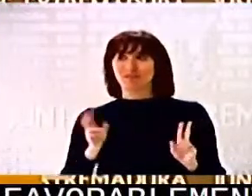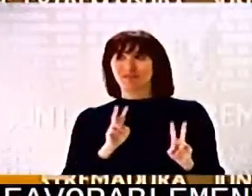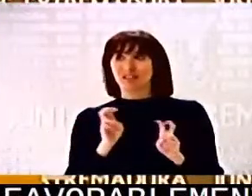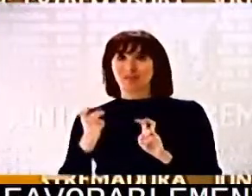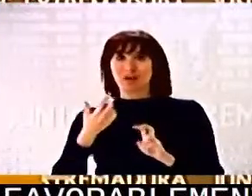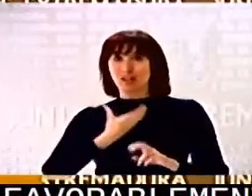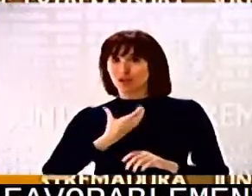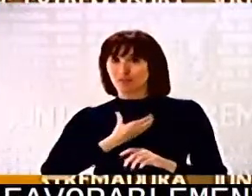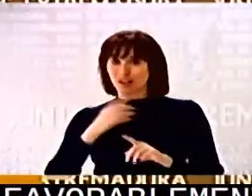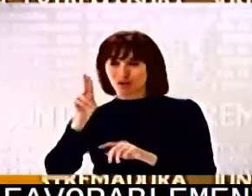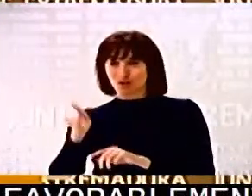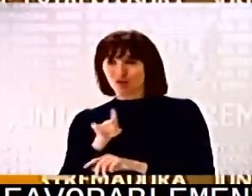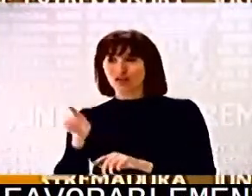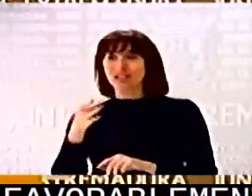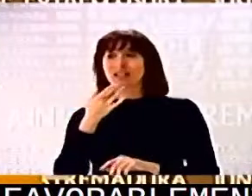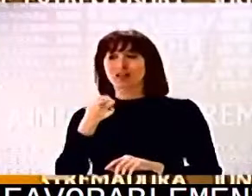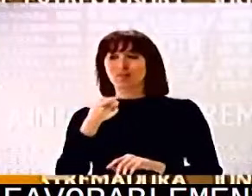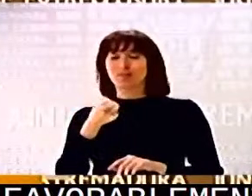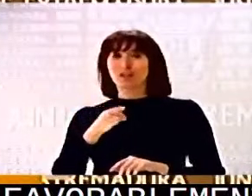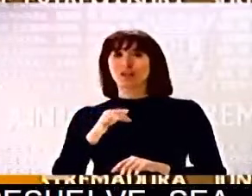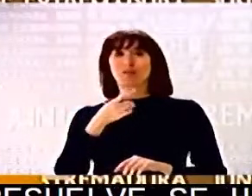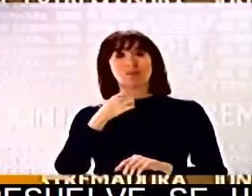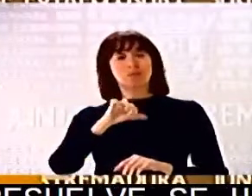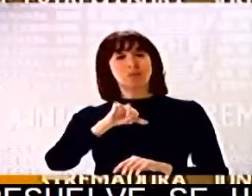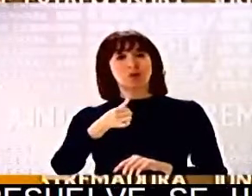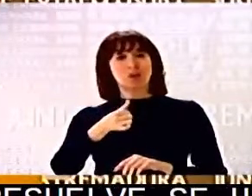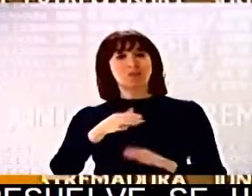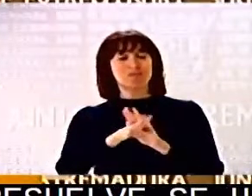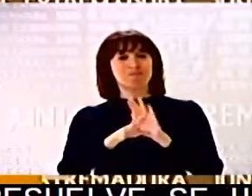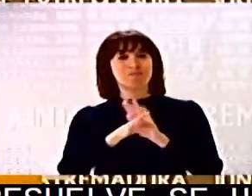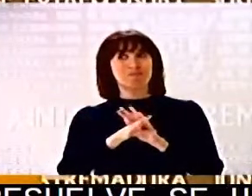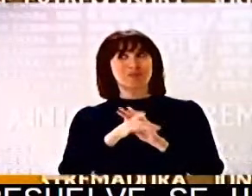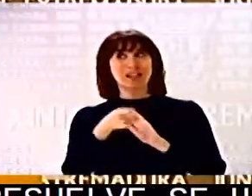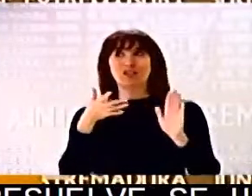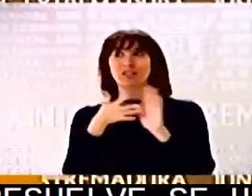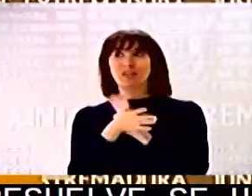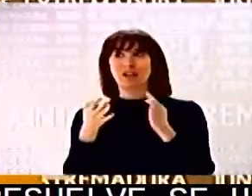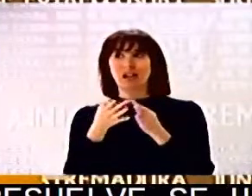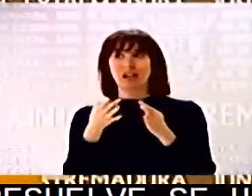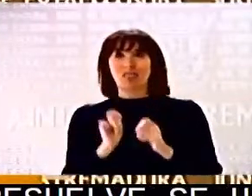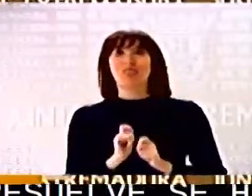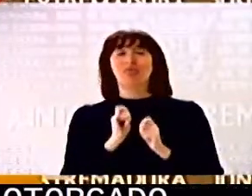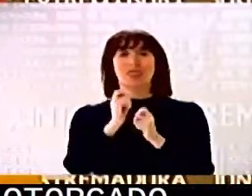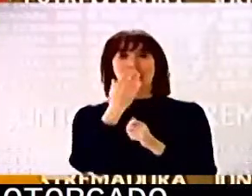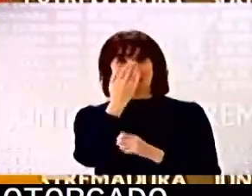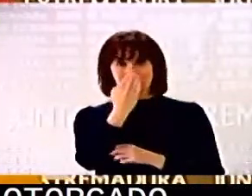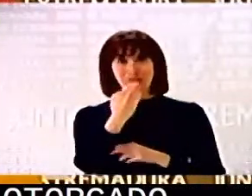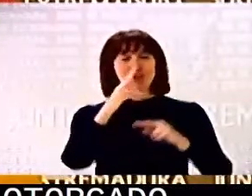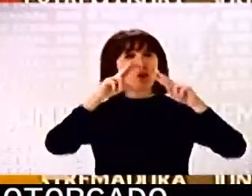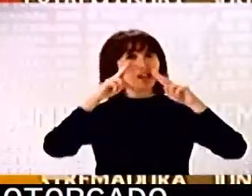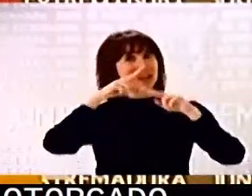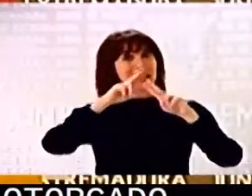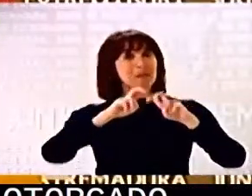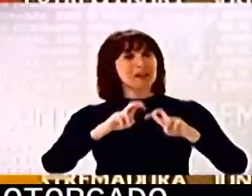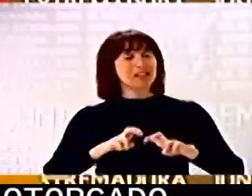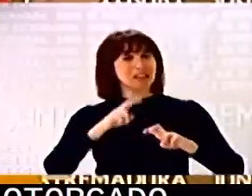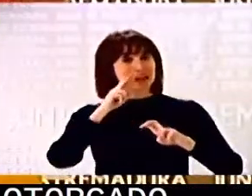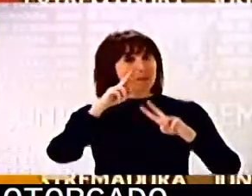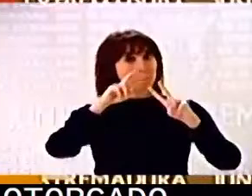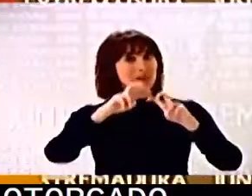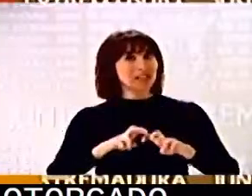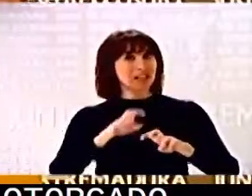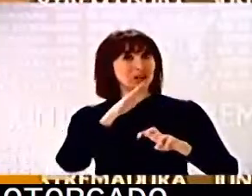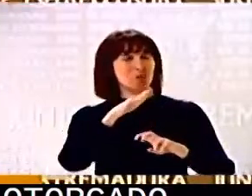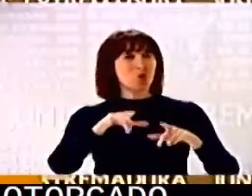el Ayuntamiento. Se ha resuelto favorablemente, es decir, se ha otorgado permiso de investigación en la parte